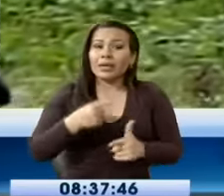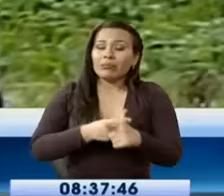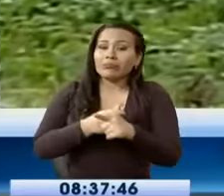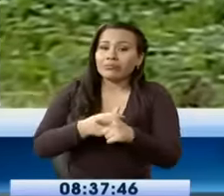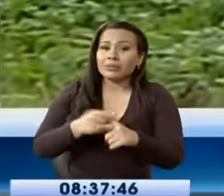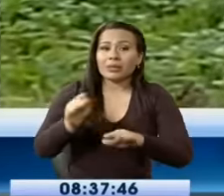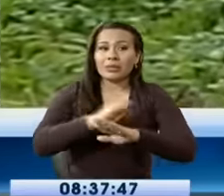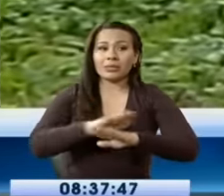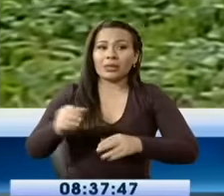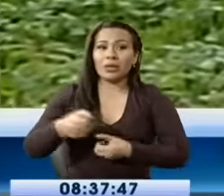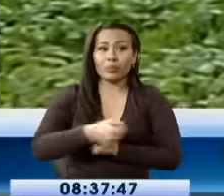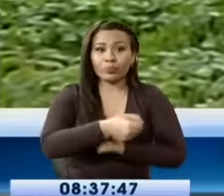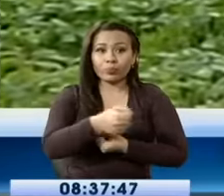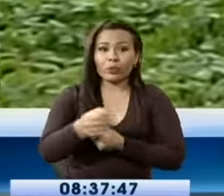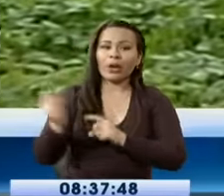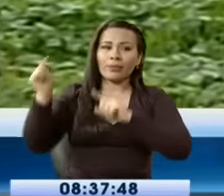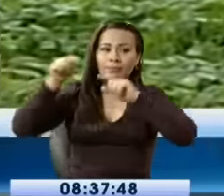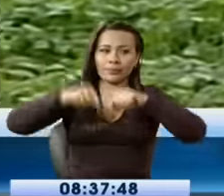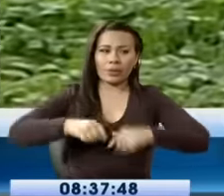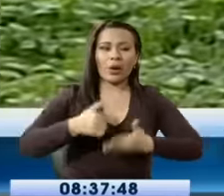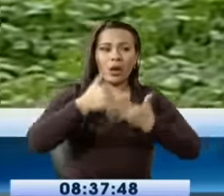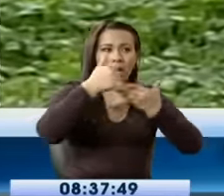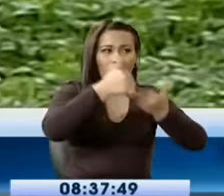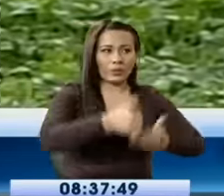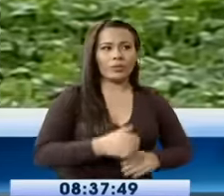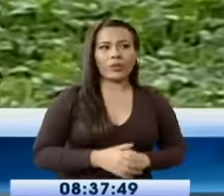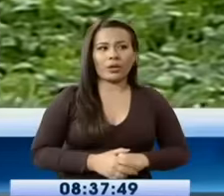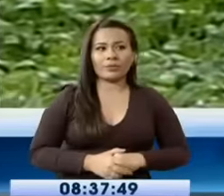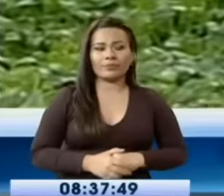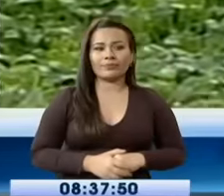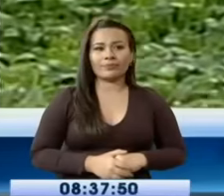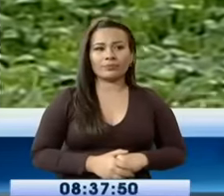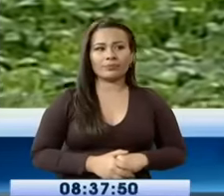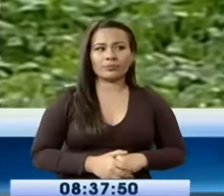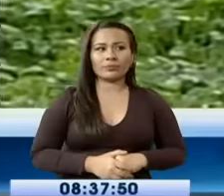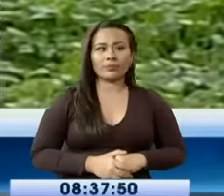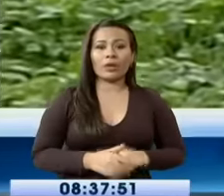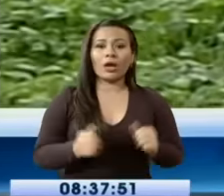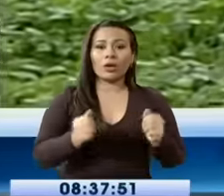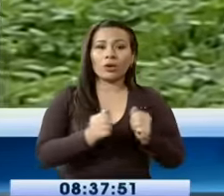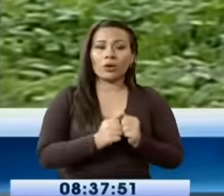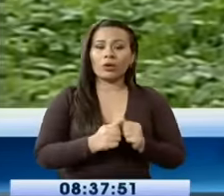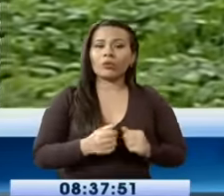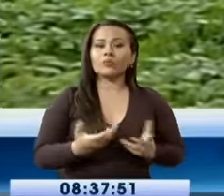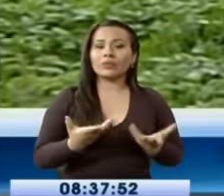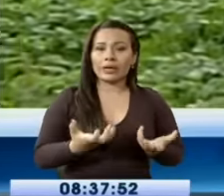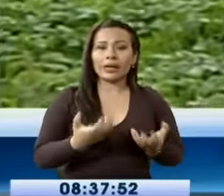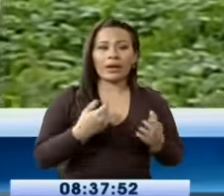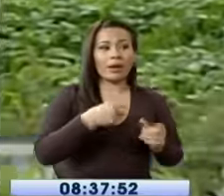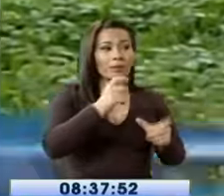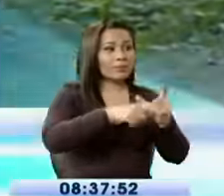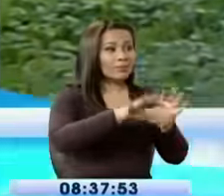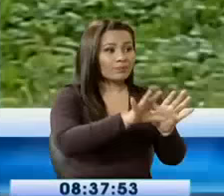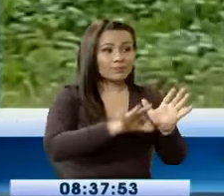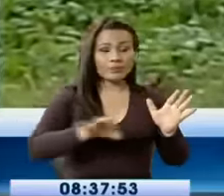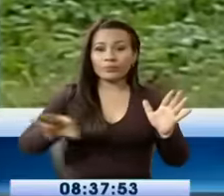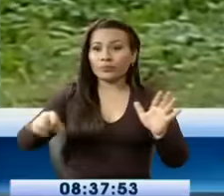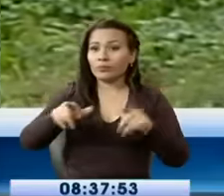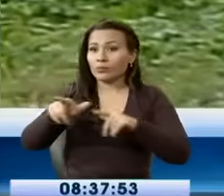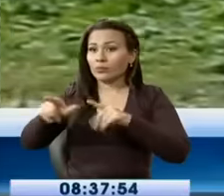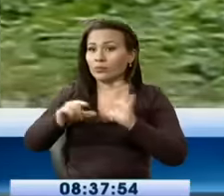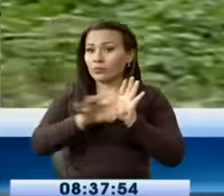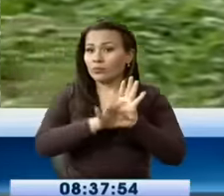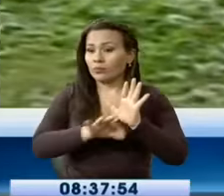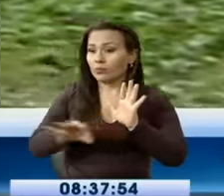El cuerpo de bomberos del Cantón Milagro se hace presente ayudando con el rescate, tratando de sacar a las familias que, por ejemplo, en estas horas están más